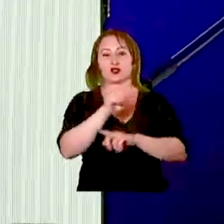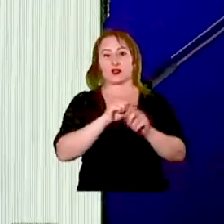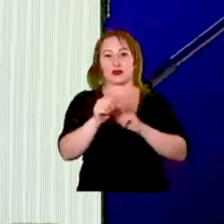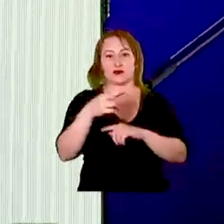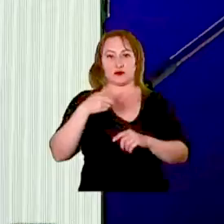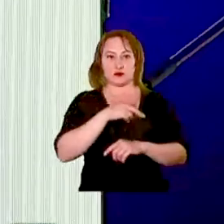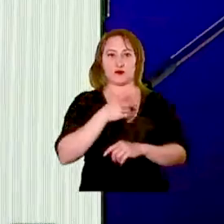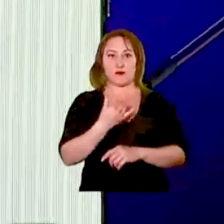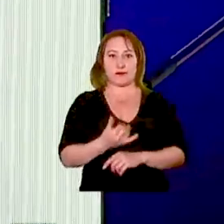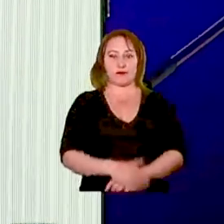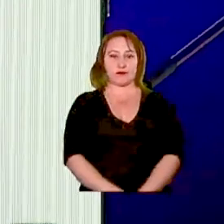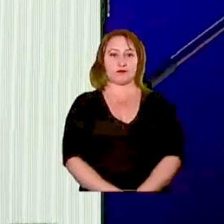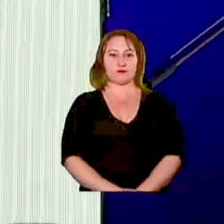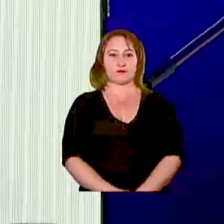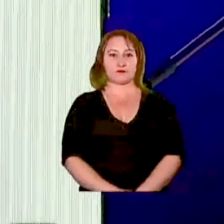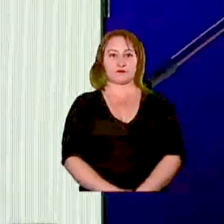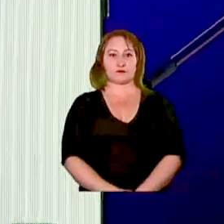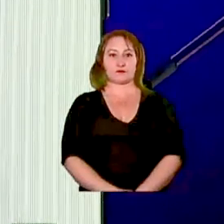nuestra sociedad.